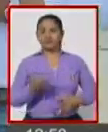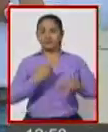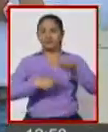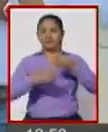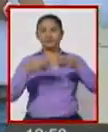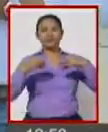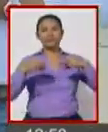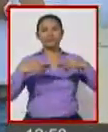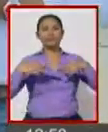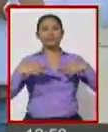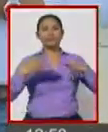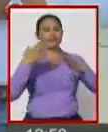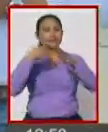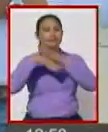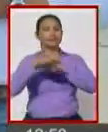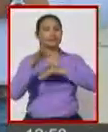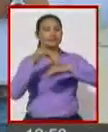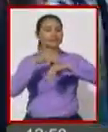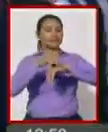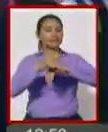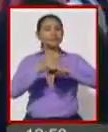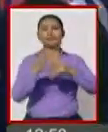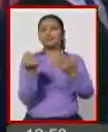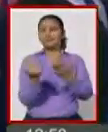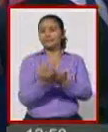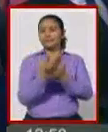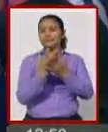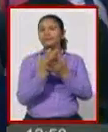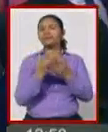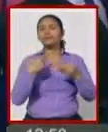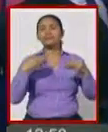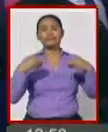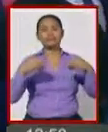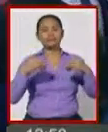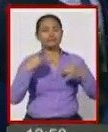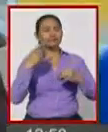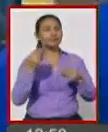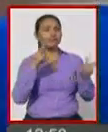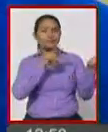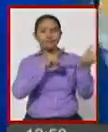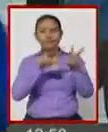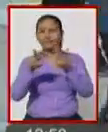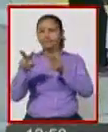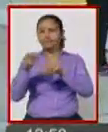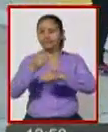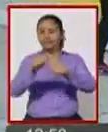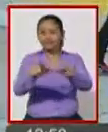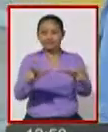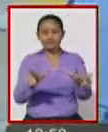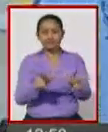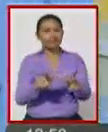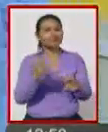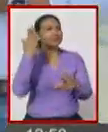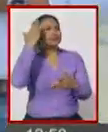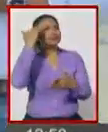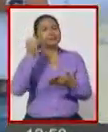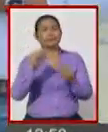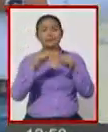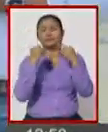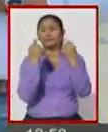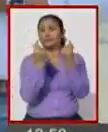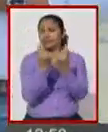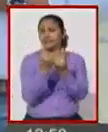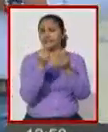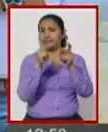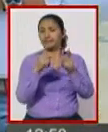Comerciantes del mercado La Ramada ingresaron desde muy tempranas horas al nuevo mercado minorista para realizar una vigilia en las instalaciones ante la amenaza del gremialista